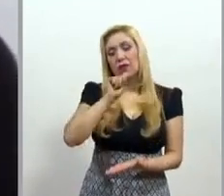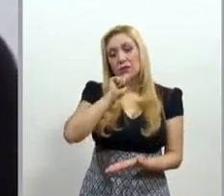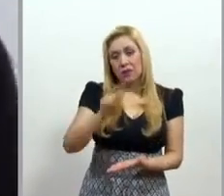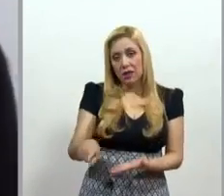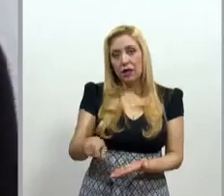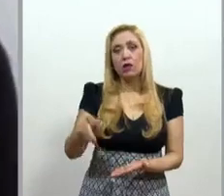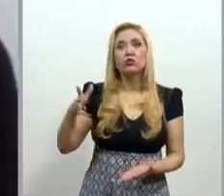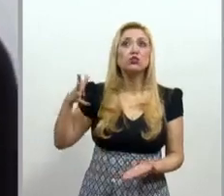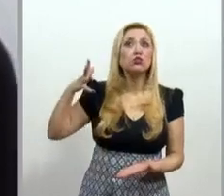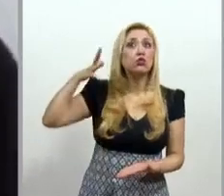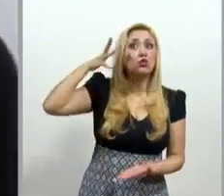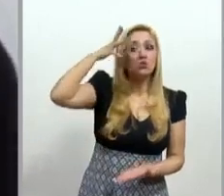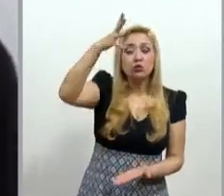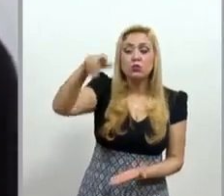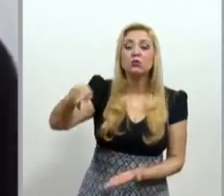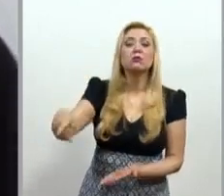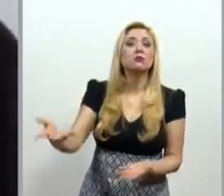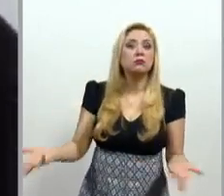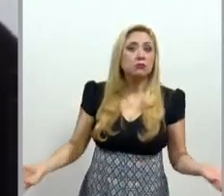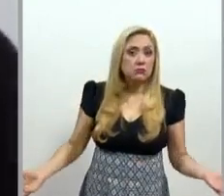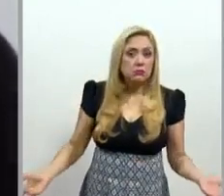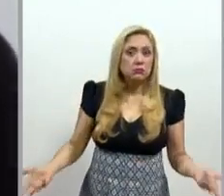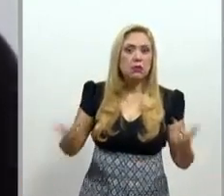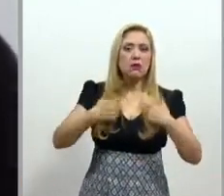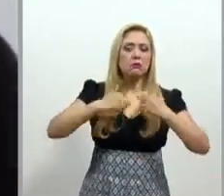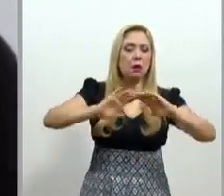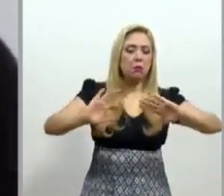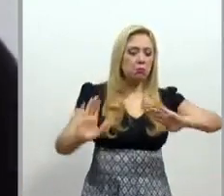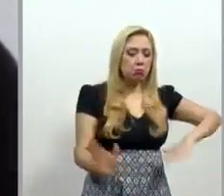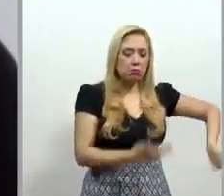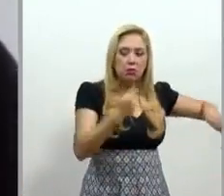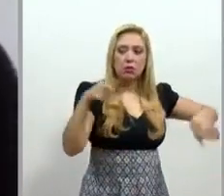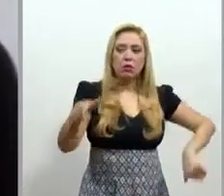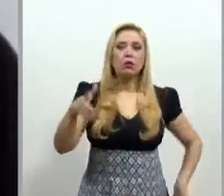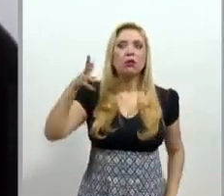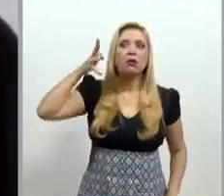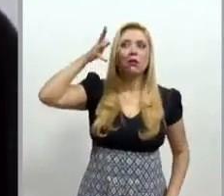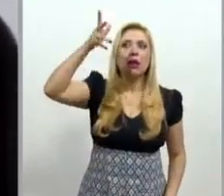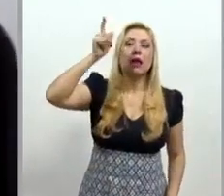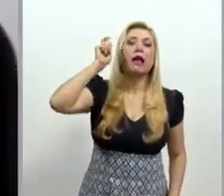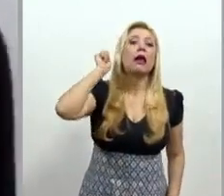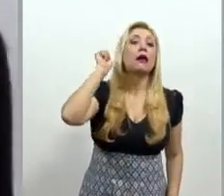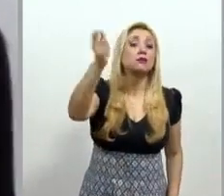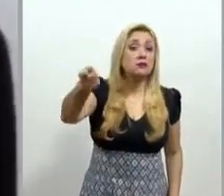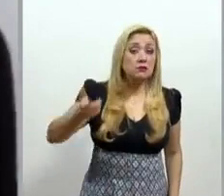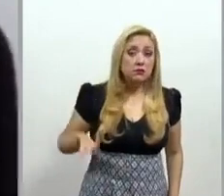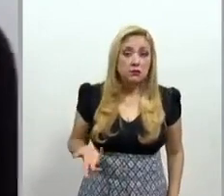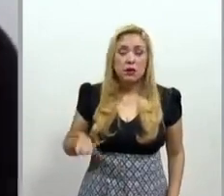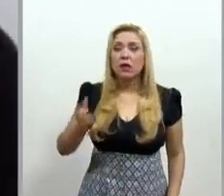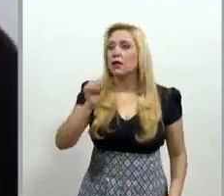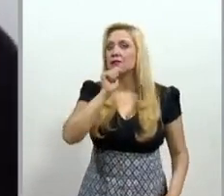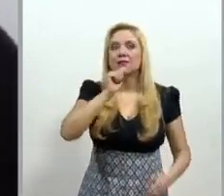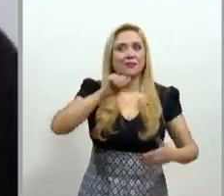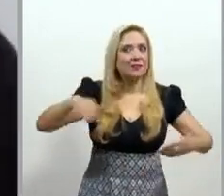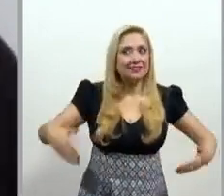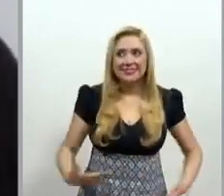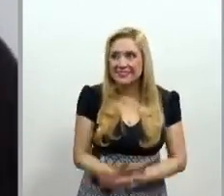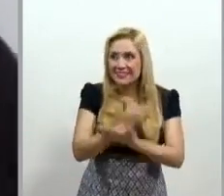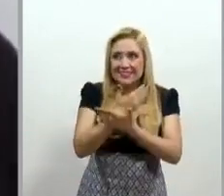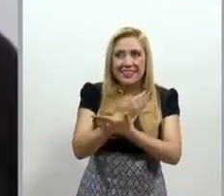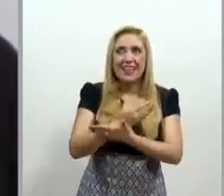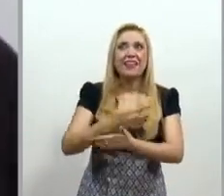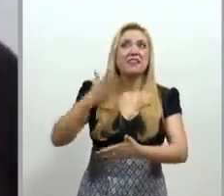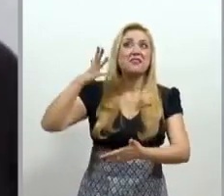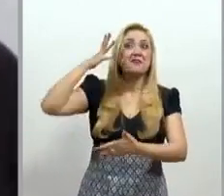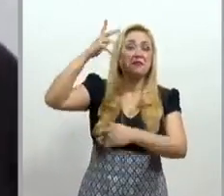y el futuro planeta que les estamos dejando para las generaciones presentes y para aquellos niños que todavía no han nacido.